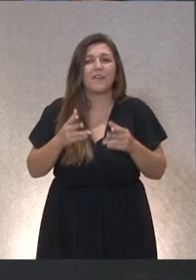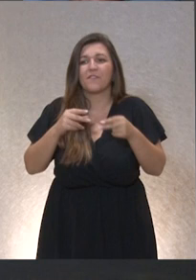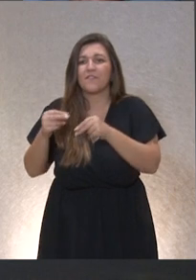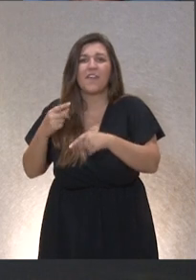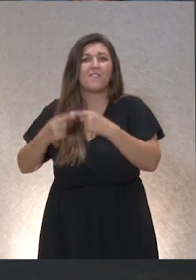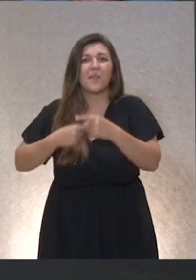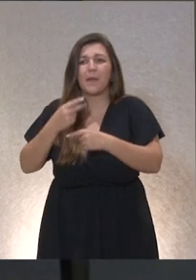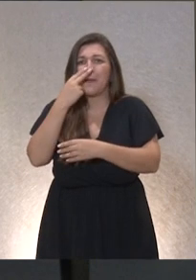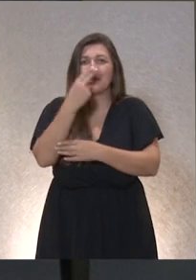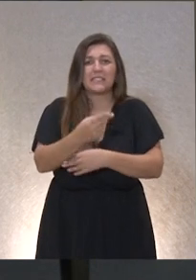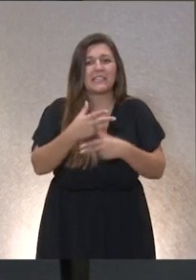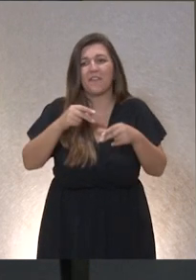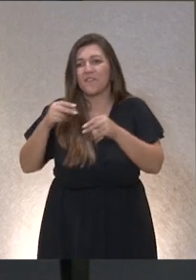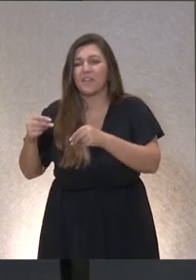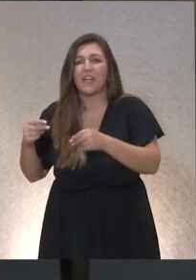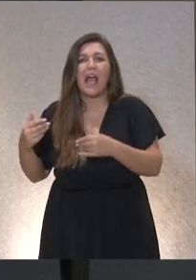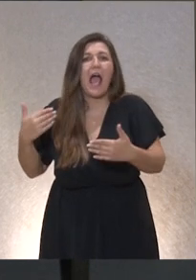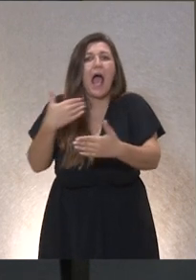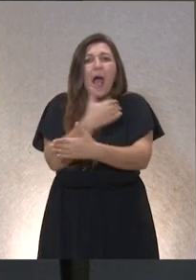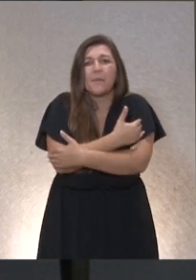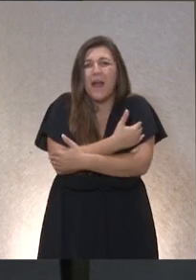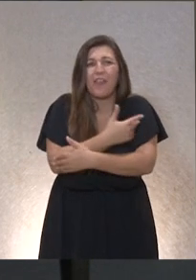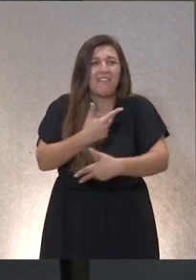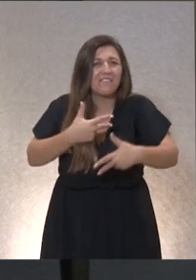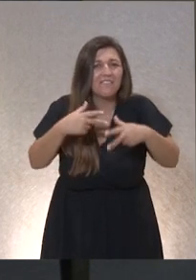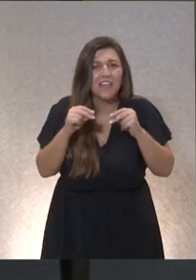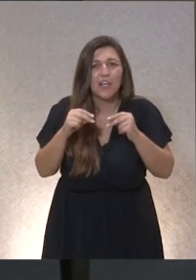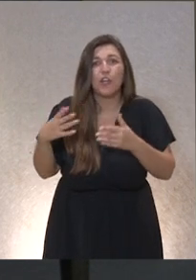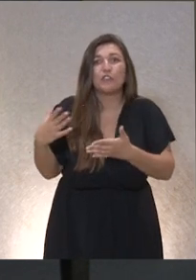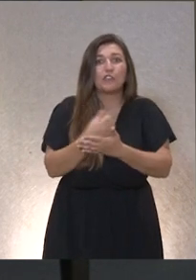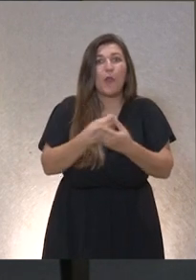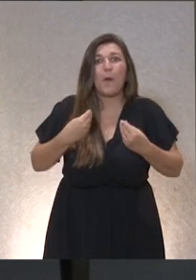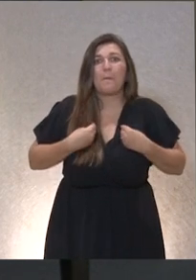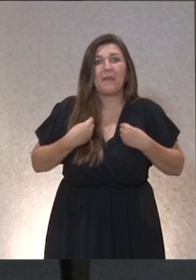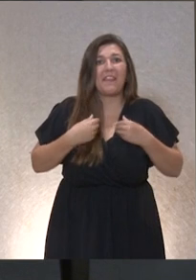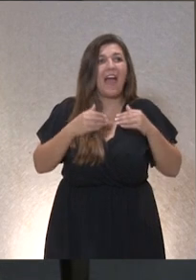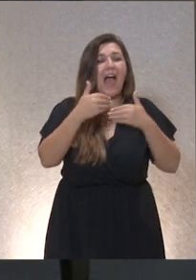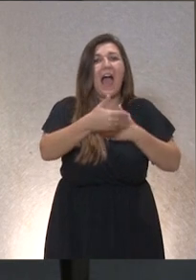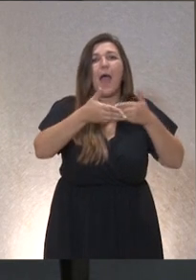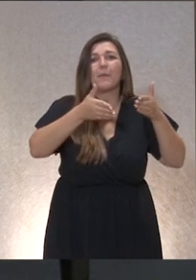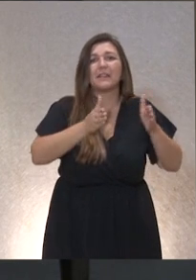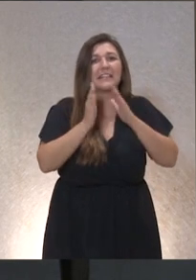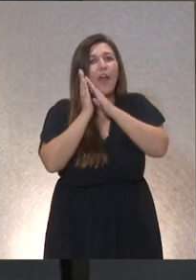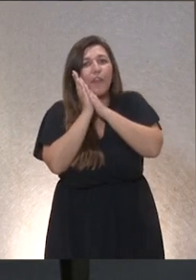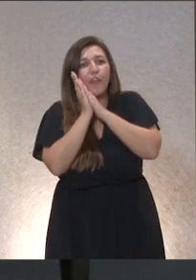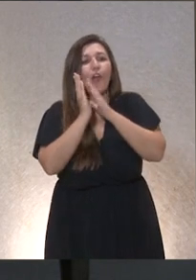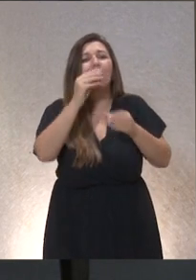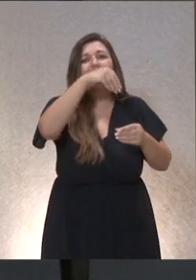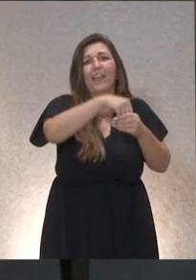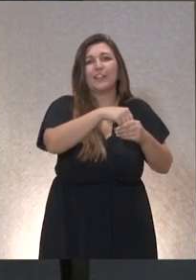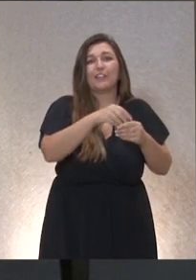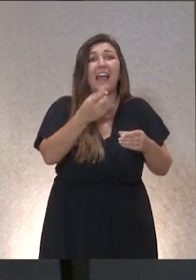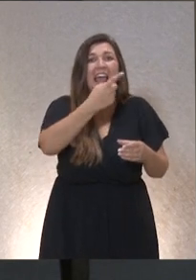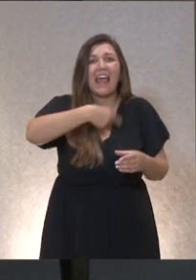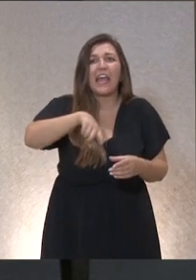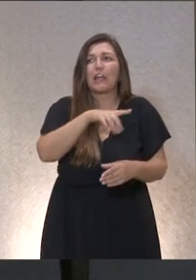sus familiares los privó des nuestros abrazos eh toda su vida pasó a estar en su habitación y sin que ellos pudiesen entender muy